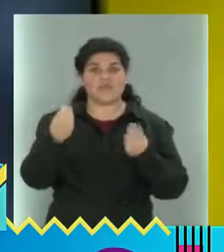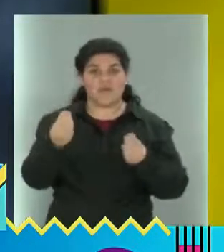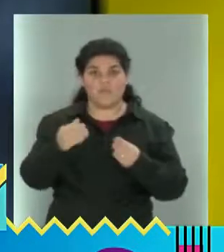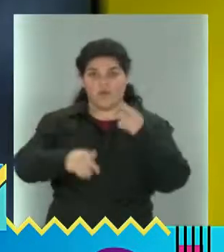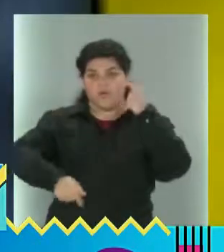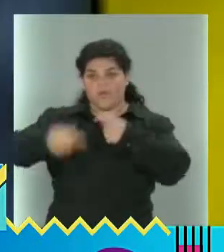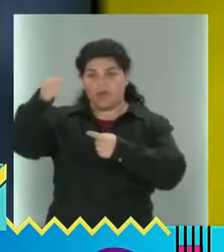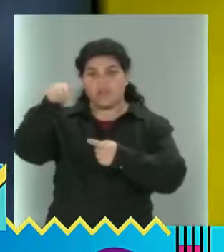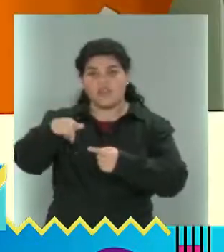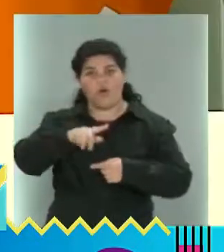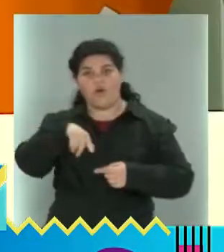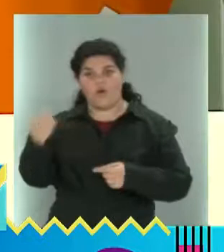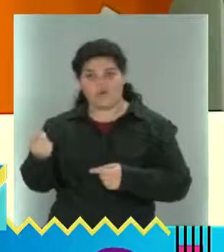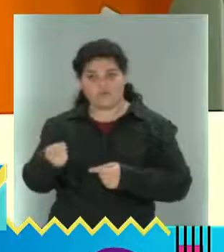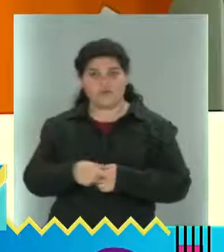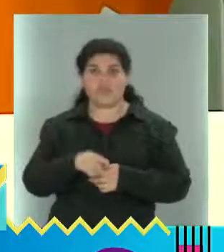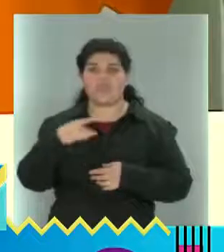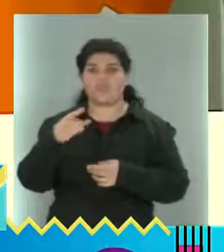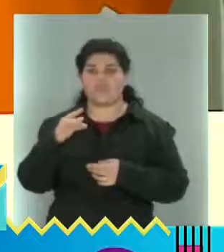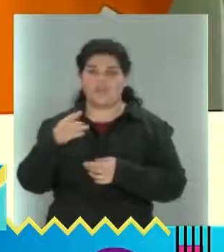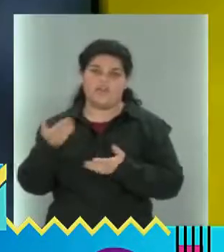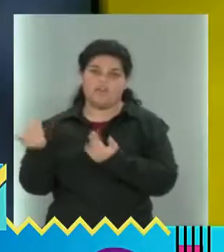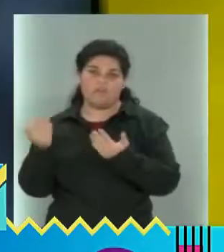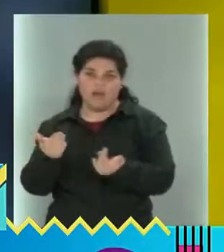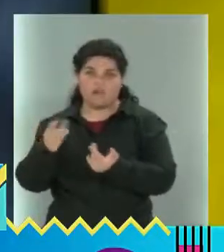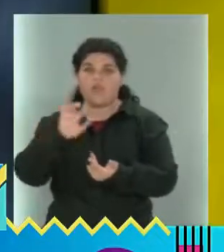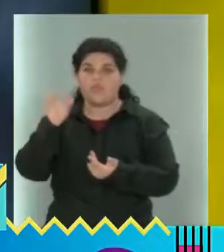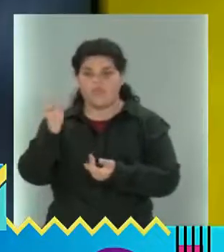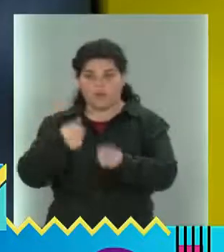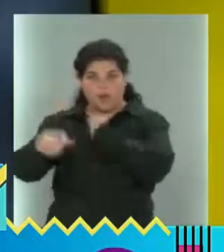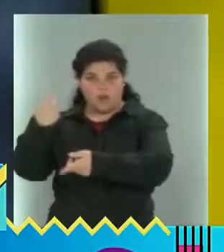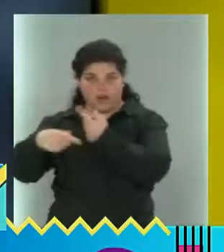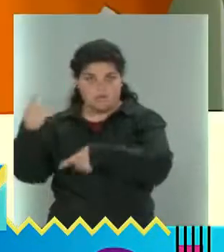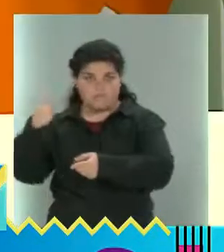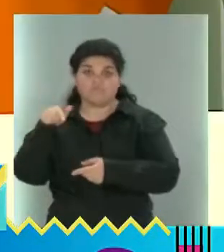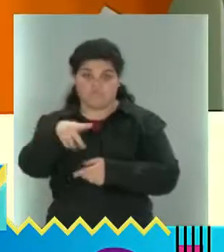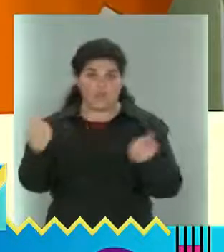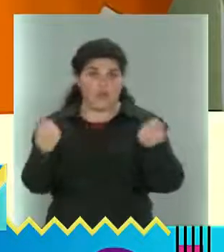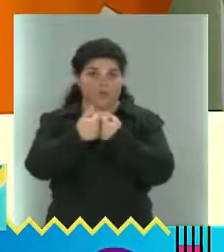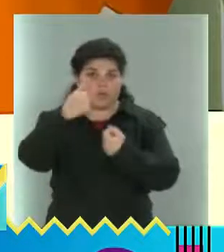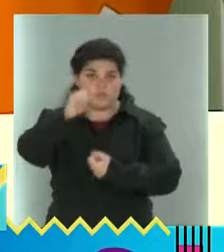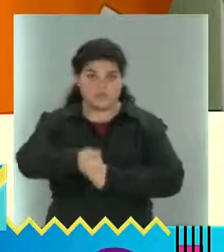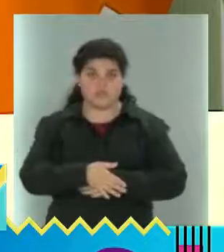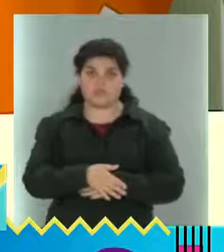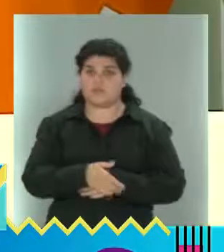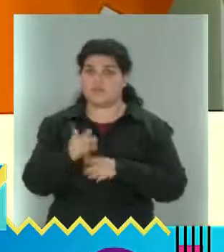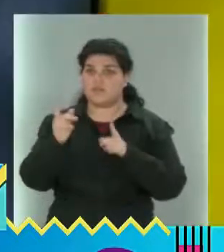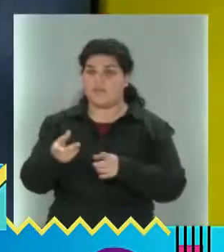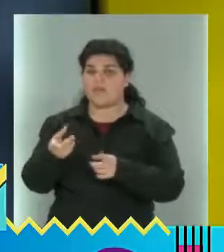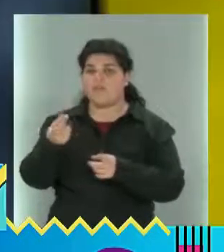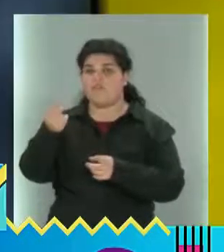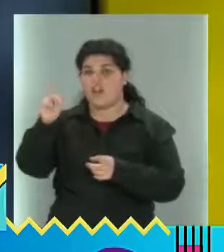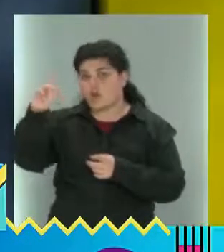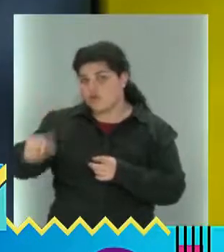de balanza comercial, que es el déficit de entrada y salida de dólares. Entonces, concuerdo con vos. Y aparte, sumado a la devaluación... No, es